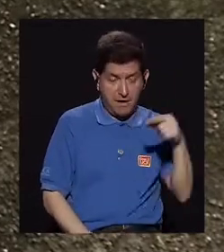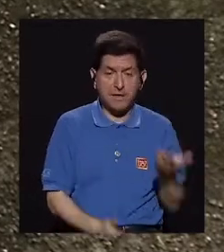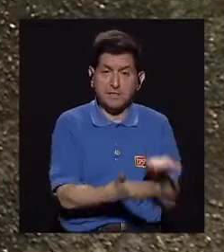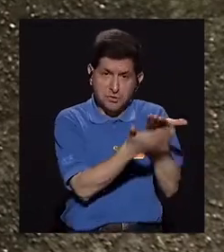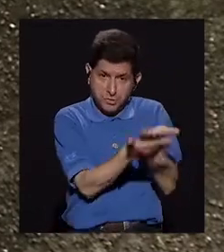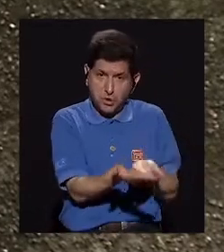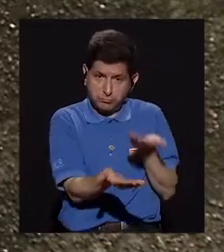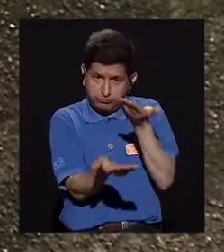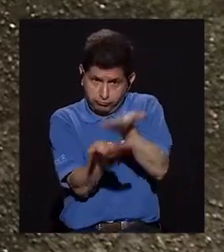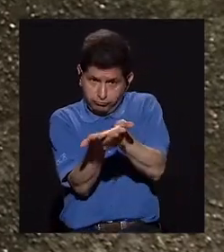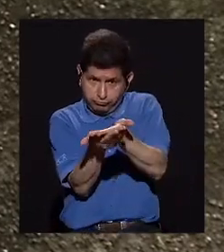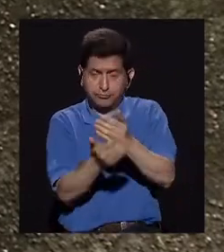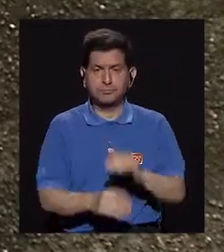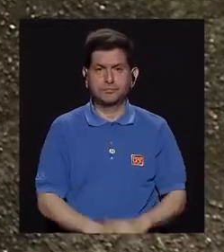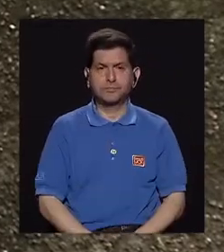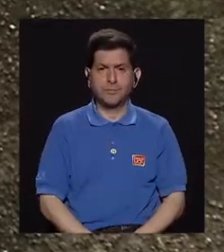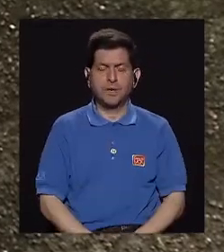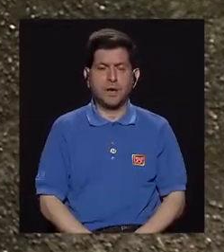semana